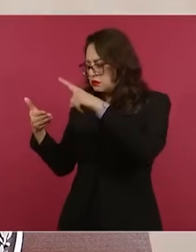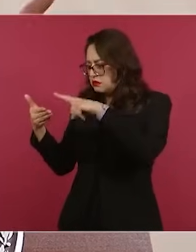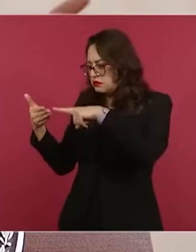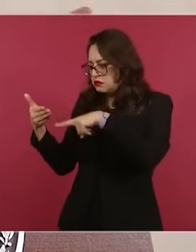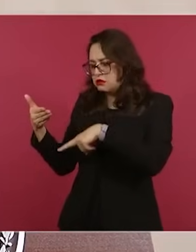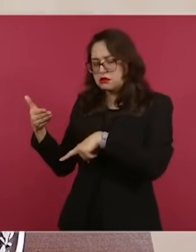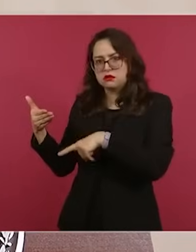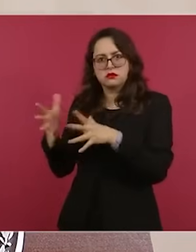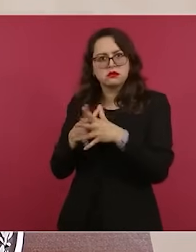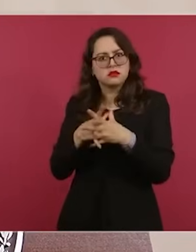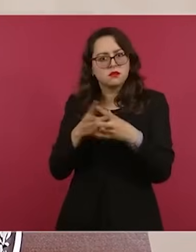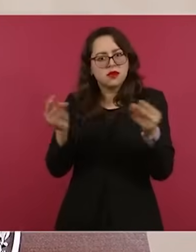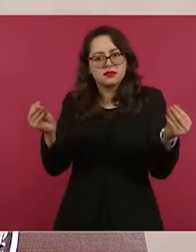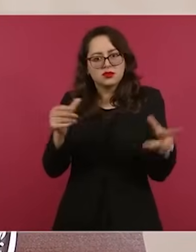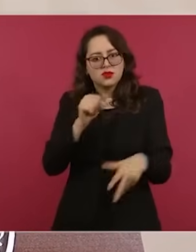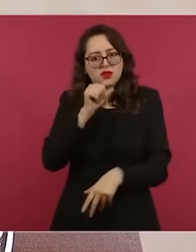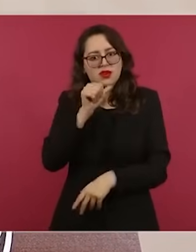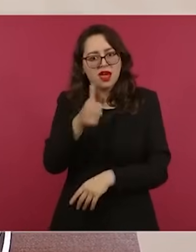Ahí están.